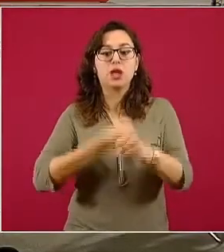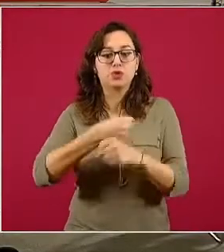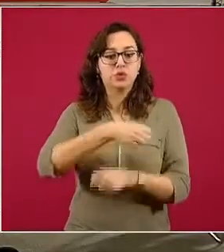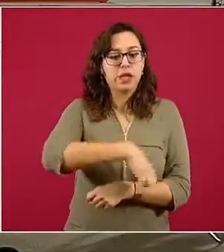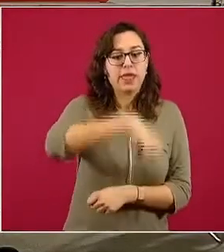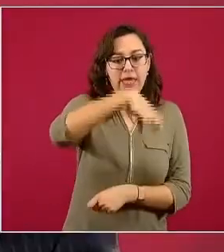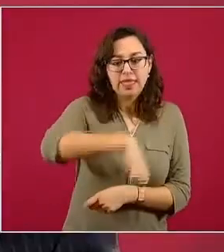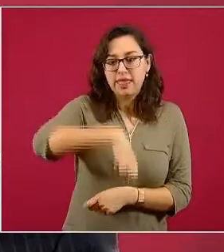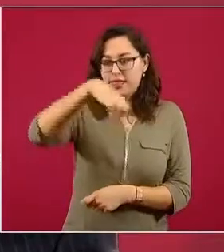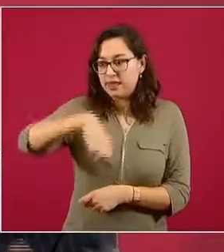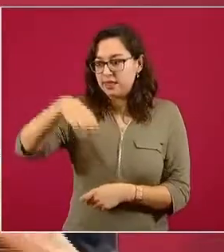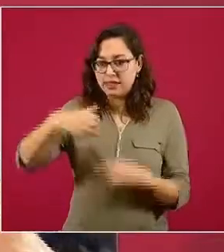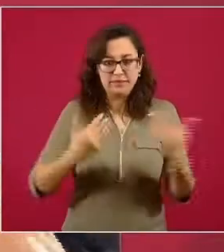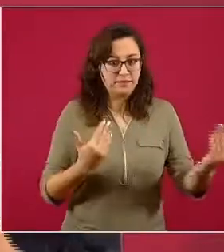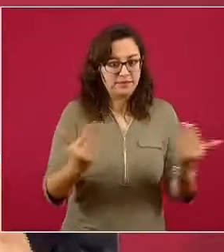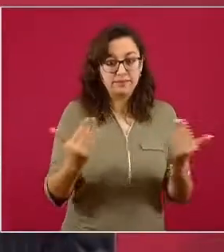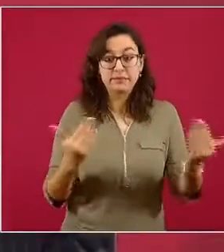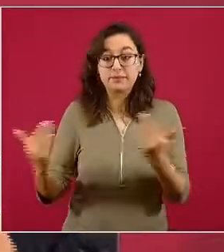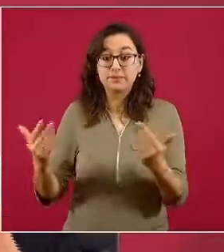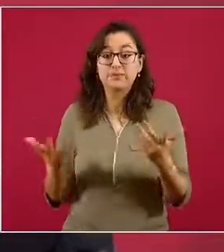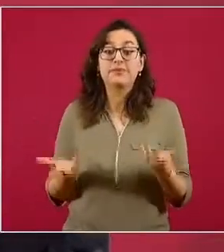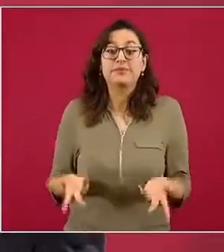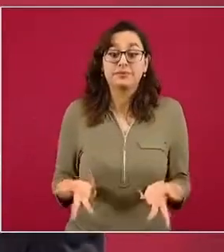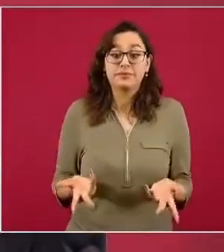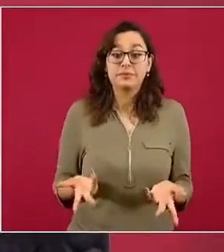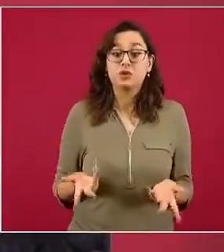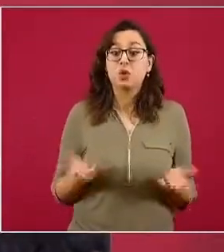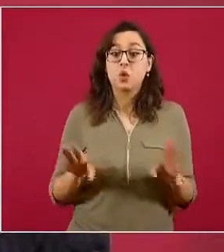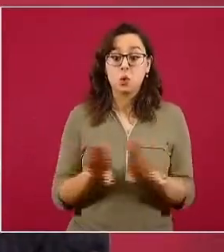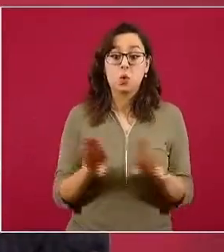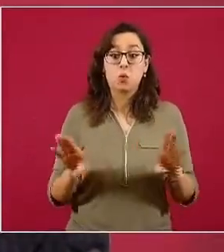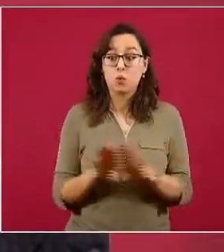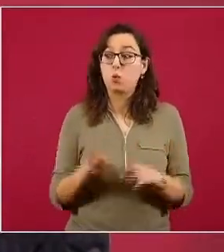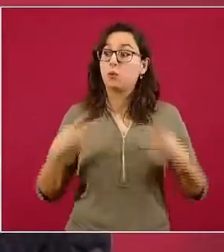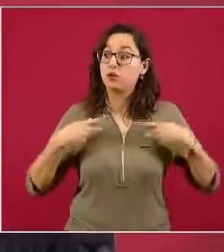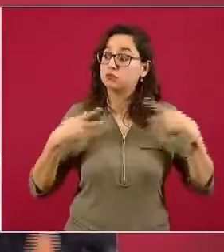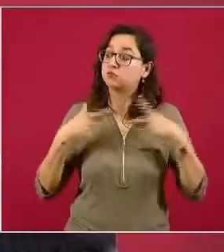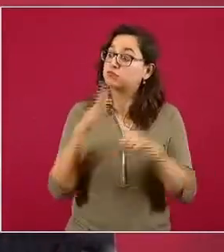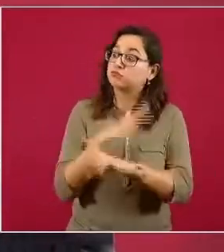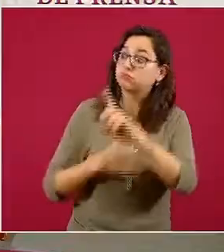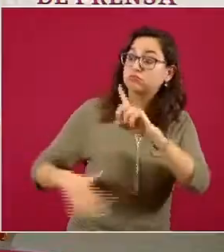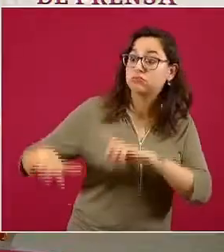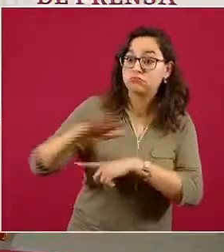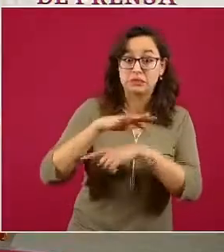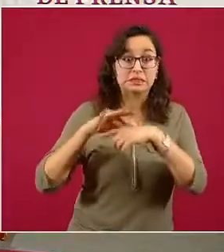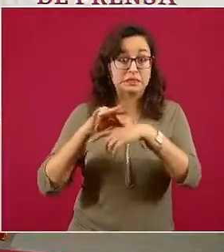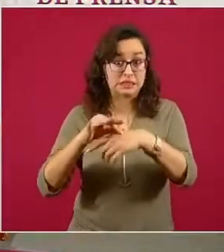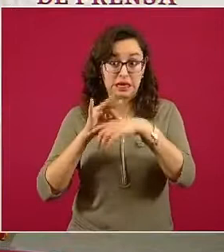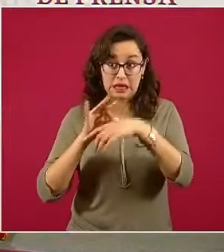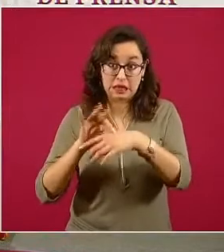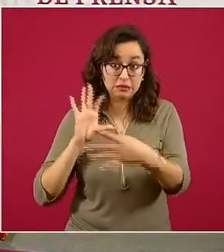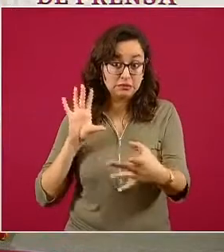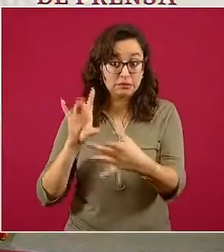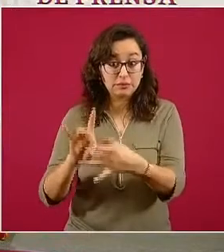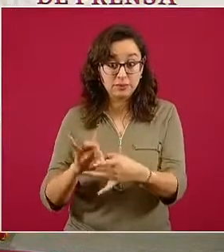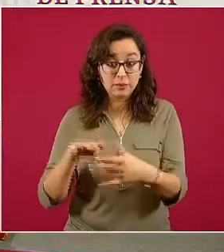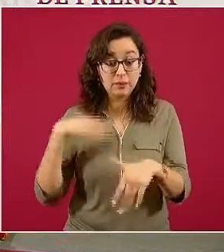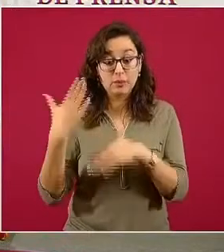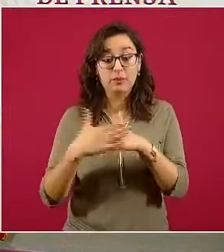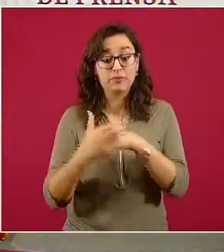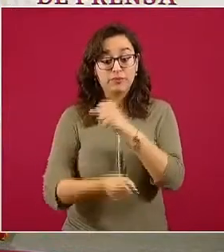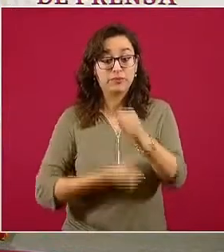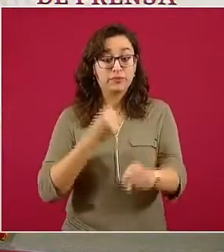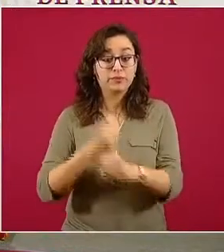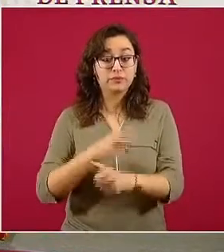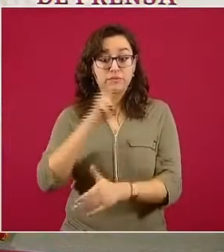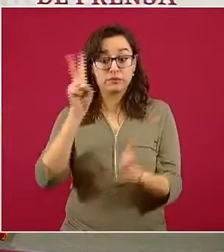al riesgo epidémico que esté viviendo en tiempo real la población. Recordar que durante 2021 vamos a tener